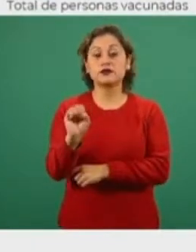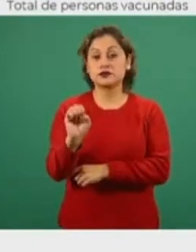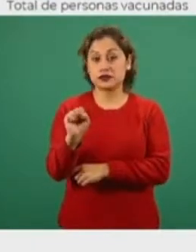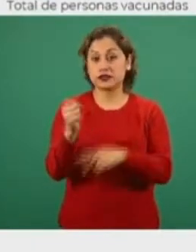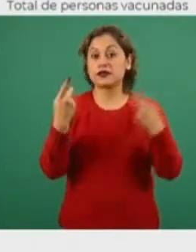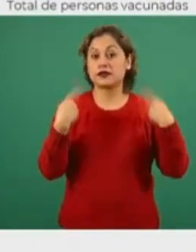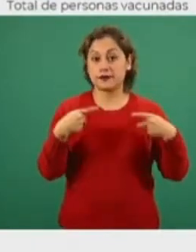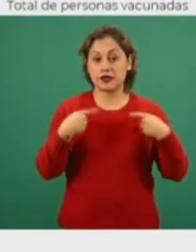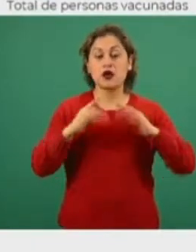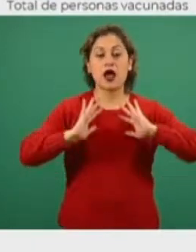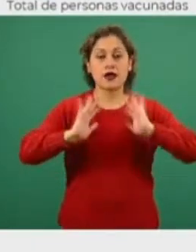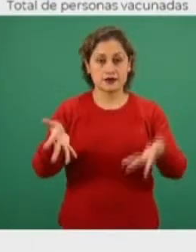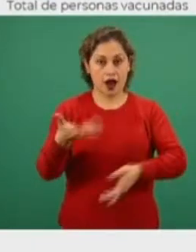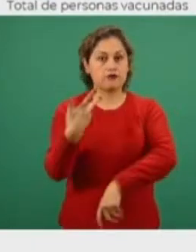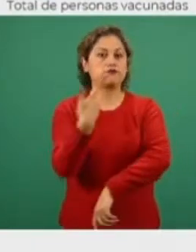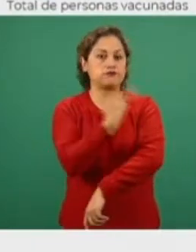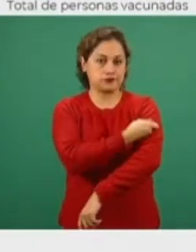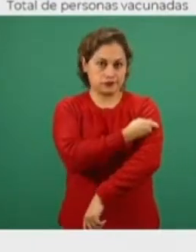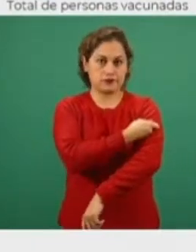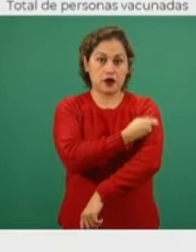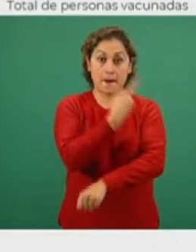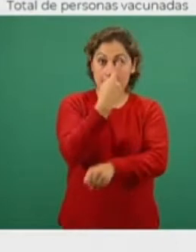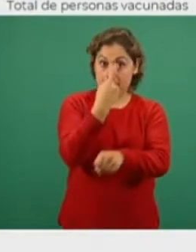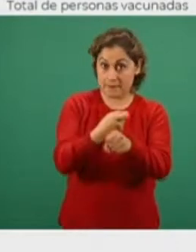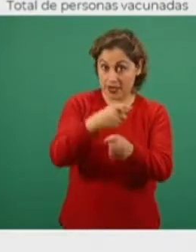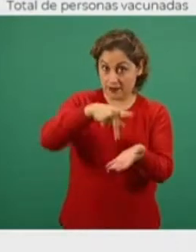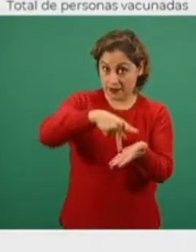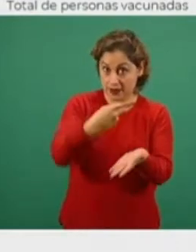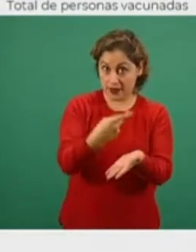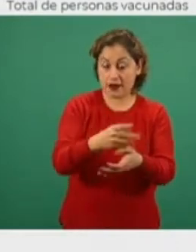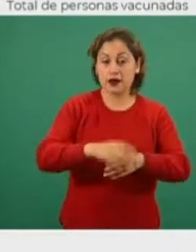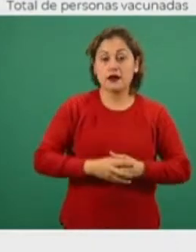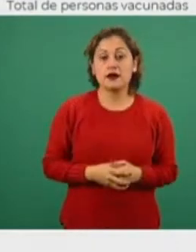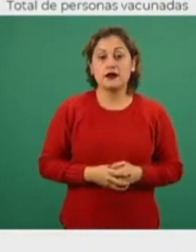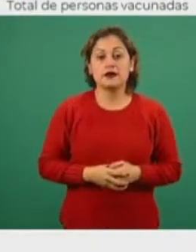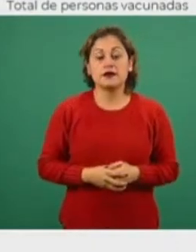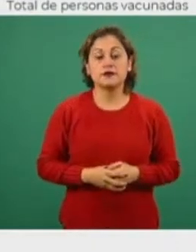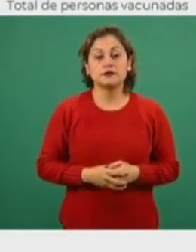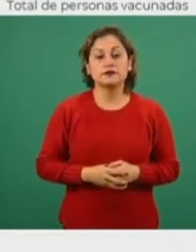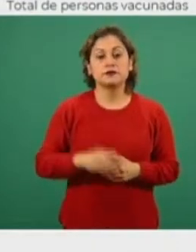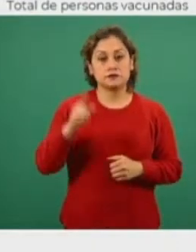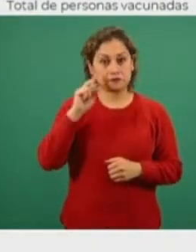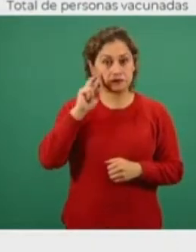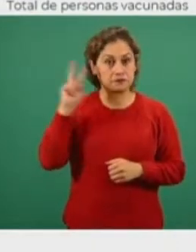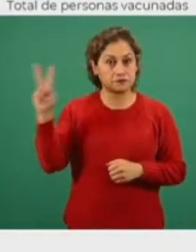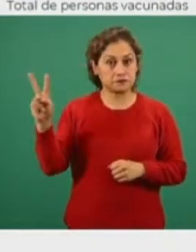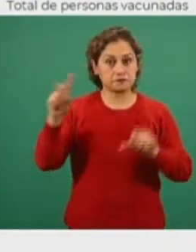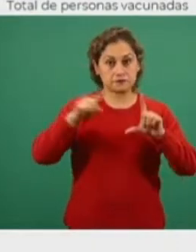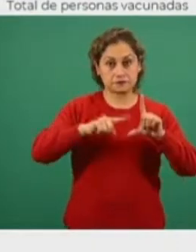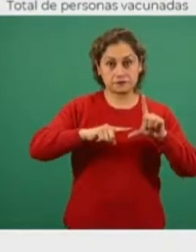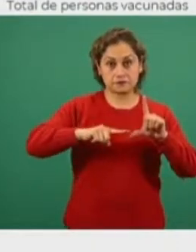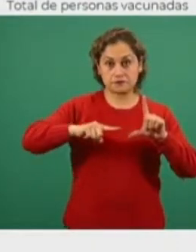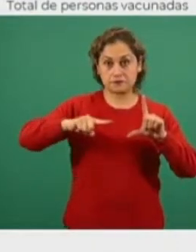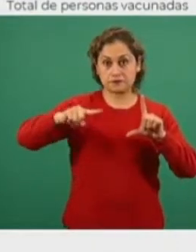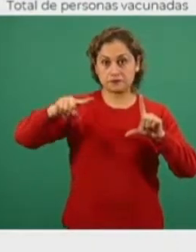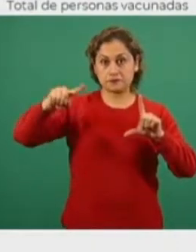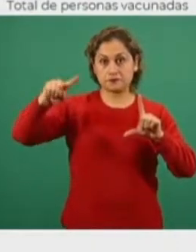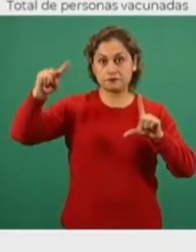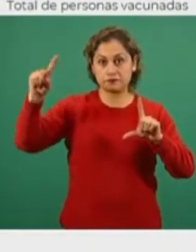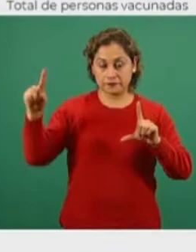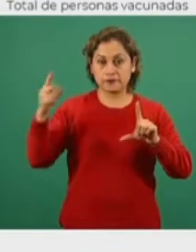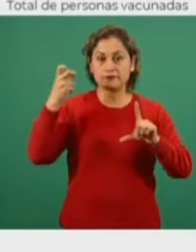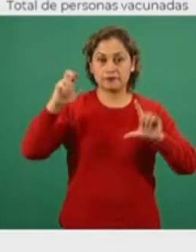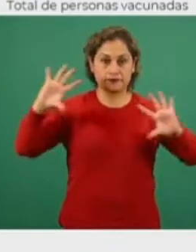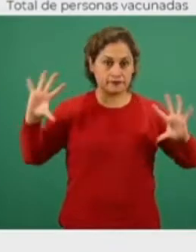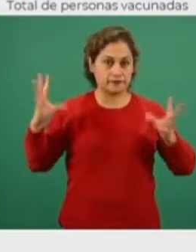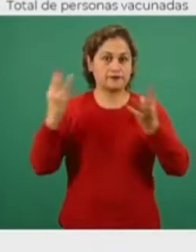43.960 personas que ya recibieron su primera dosis, y esta es la forma creciente que muestra la parte de dosis acumuladas